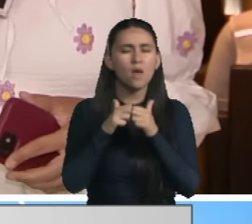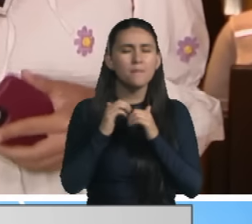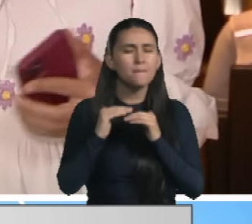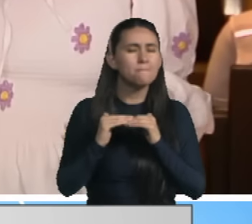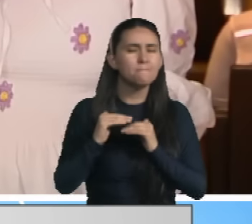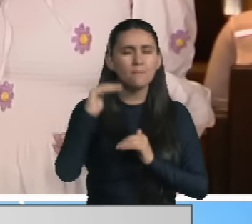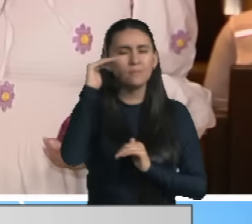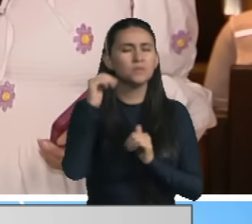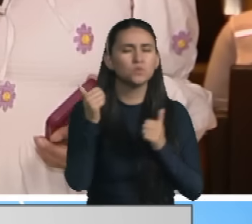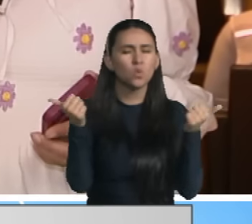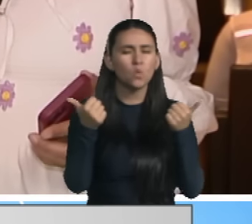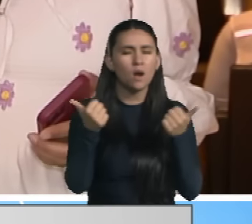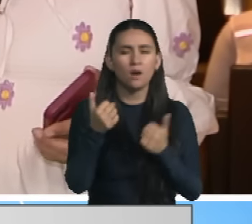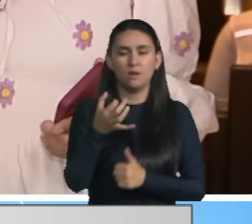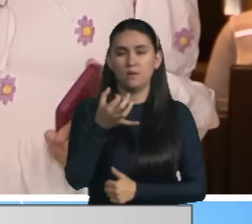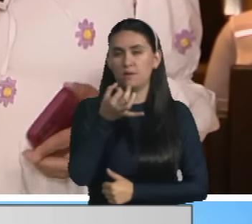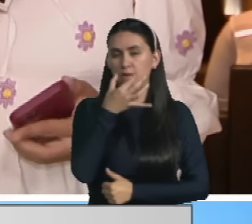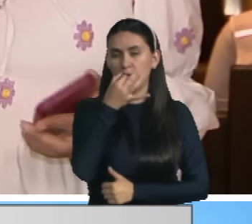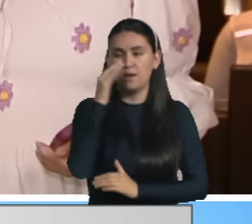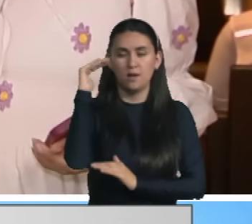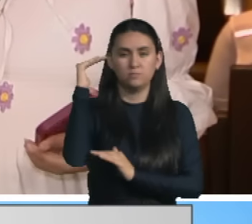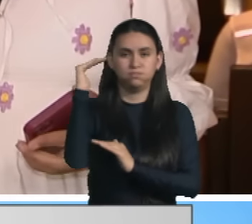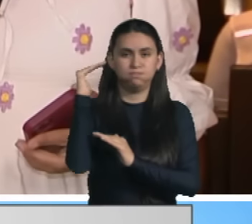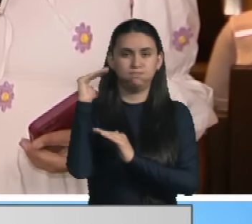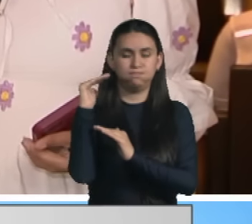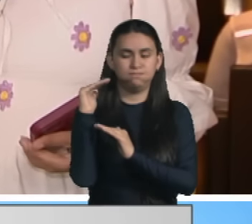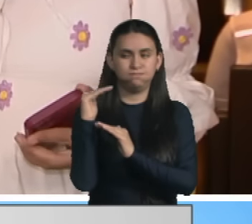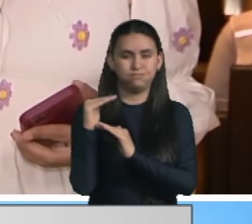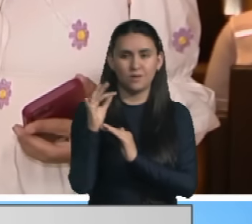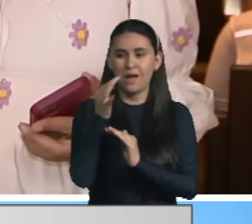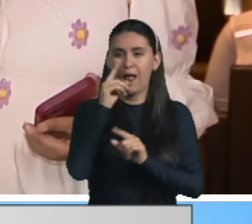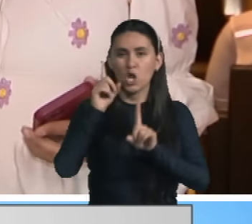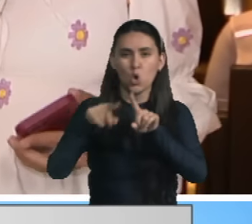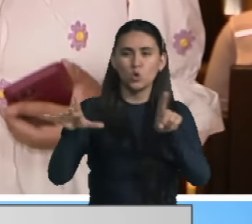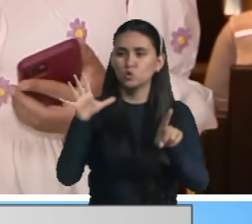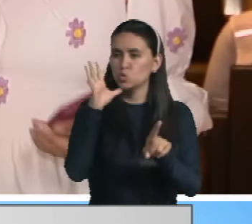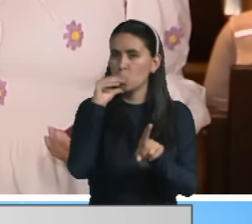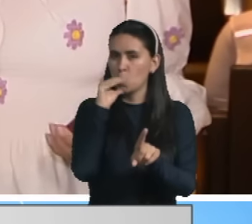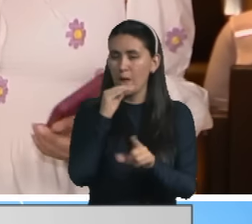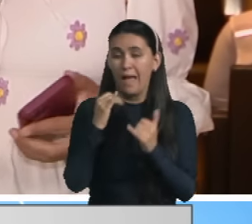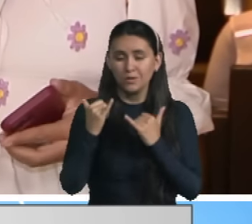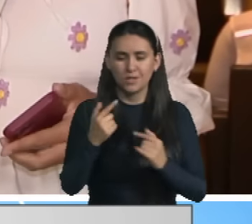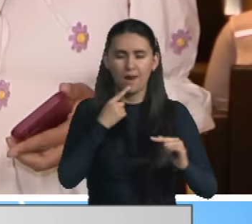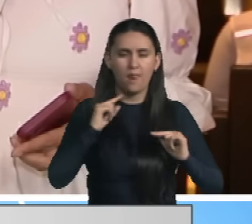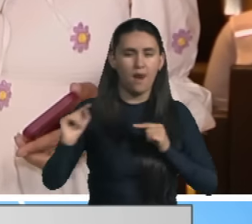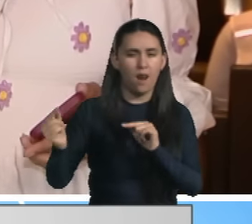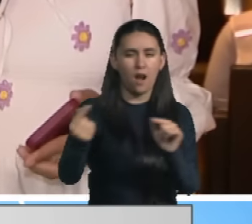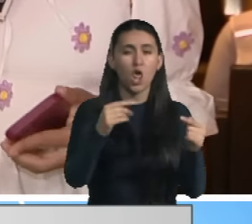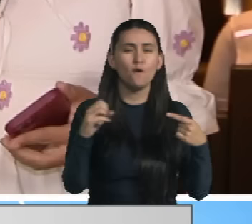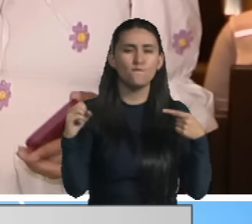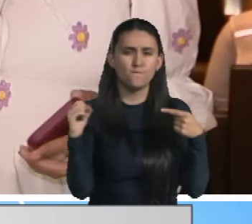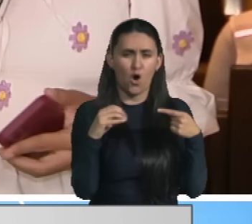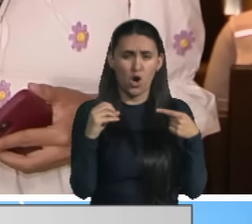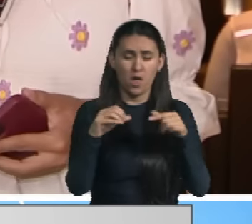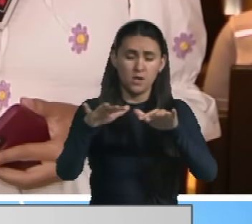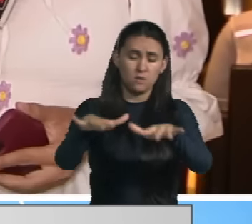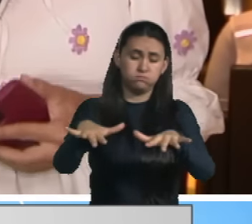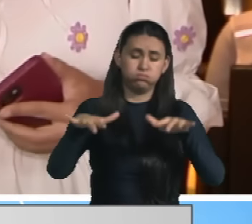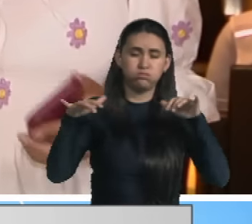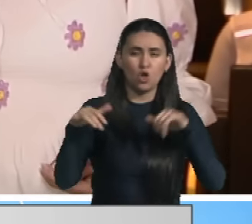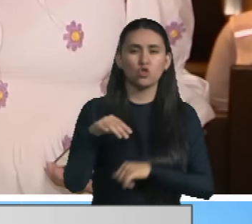es principalmente el tema que se está debatiendo acá en este importante foro en donde participan más de